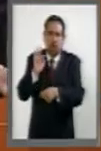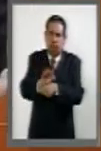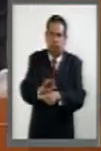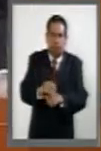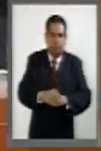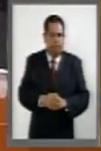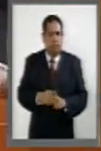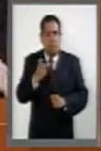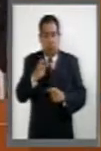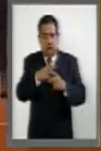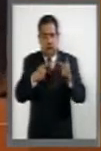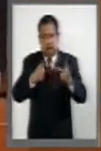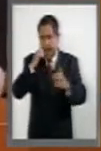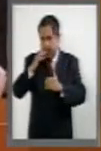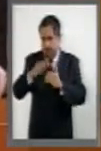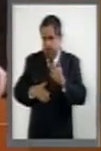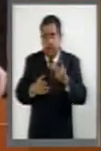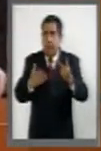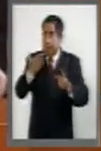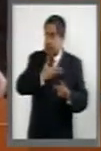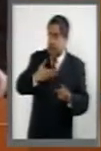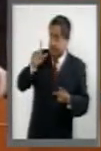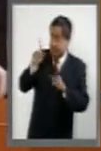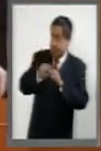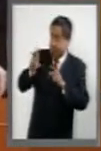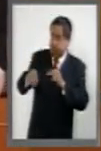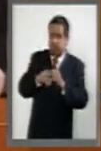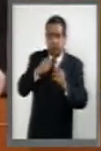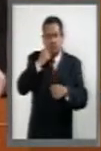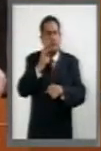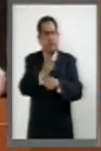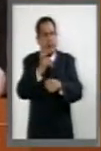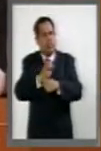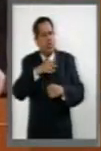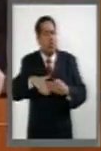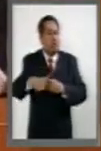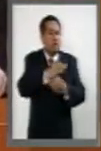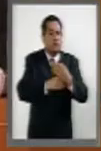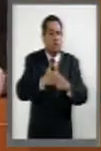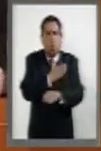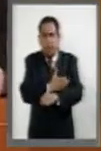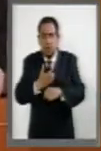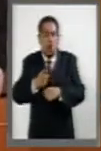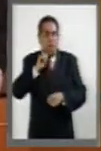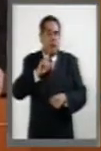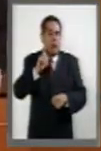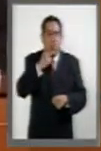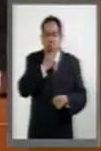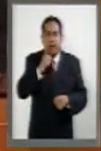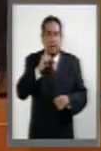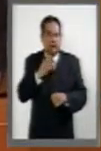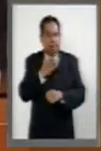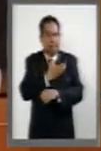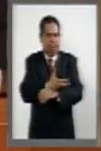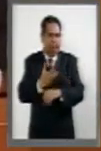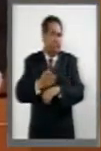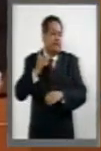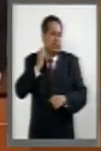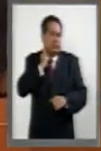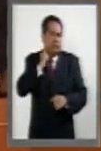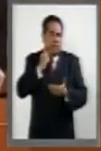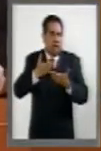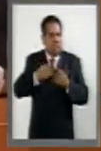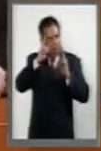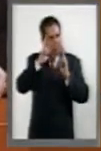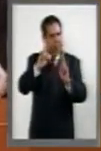Por ello, antes de terminar, presidente, me gustaría invitar a todas mis compañeras y compañeros y legisladores de esta